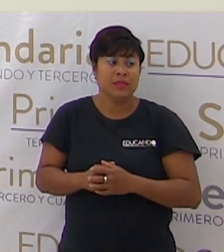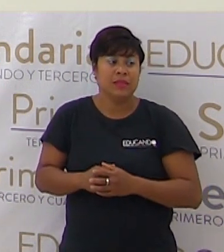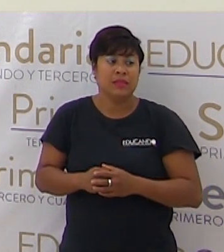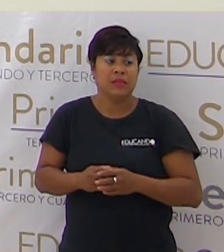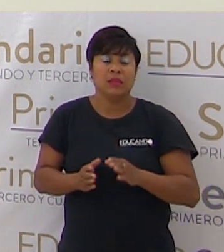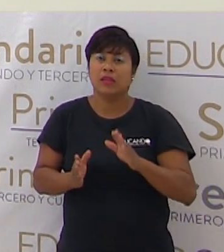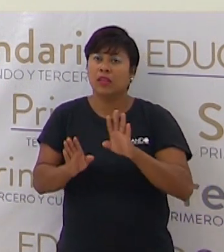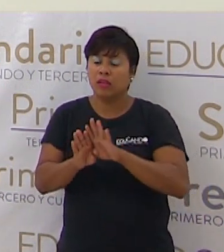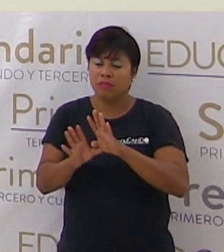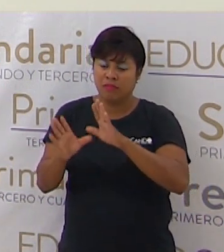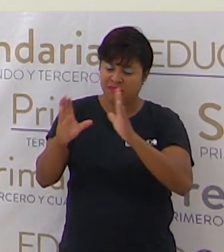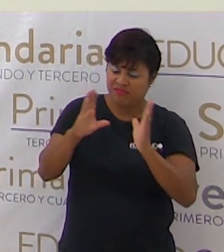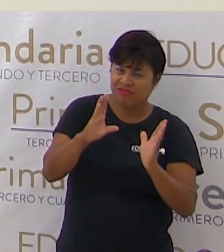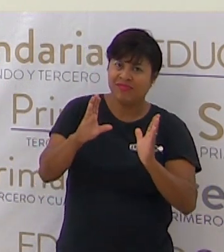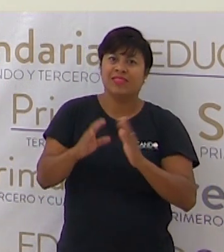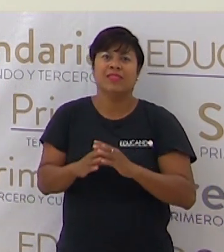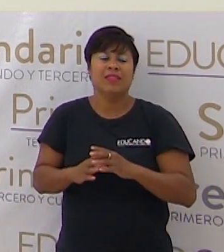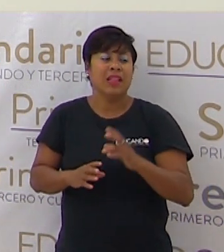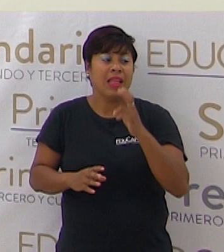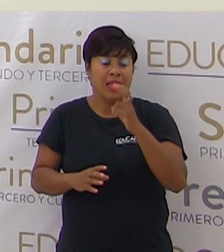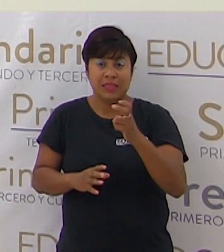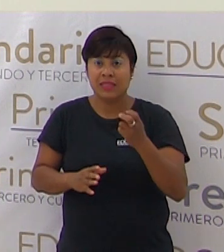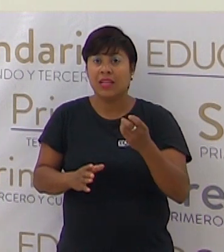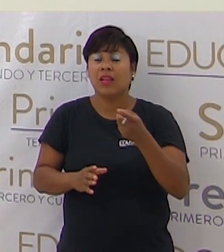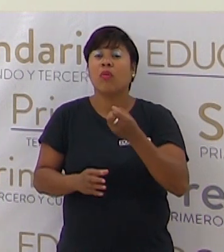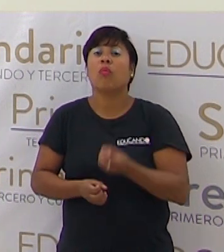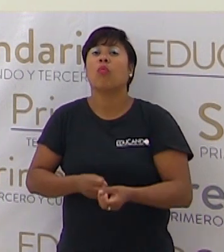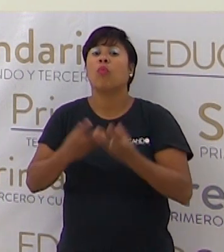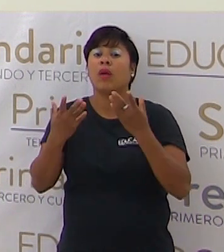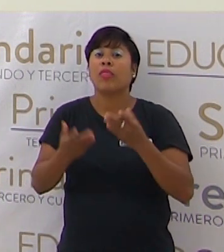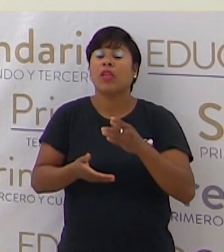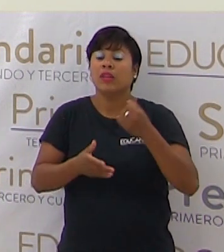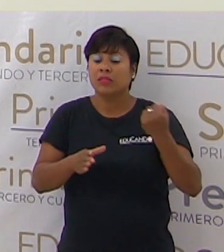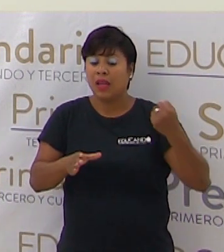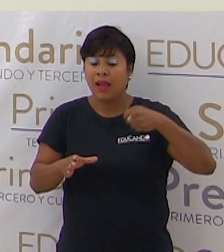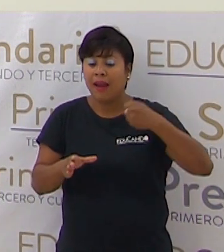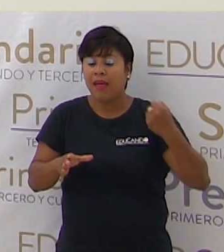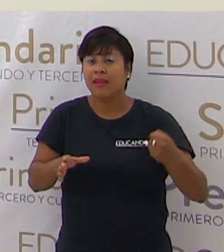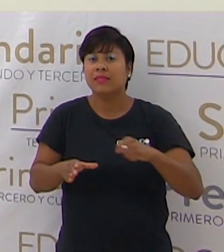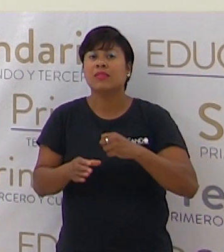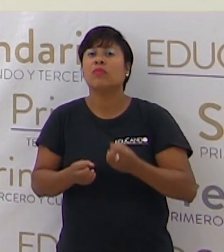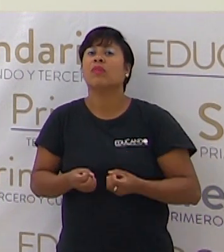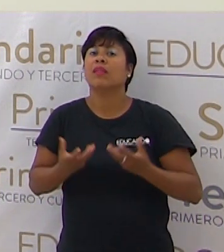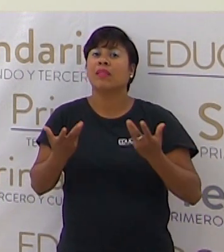de lado, ¿sí? Ese garrafón, ¿le caben cuántas jarras crees?